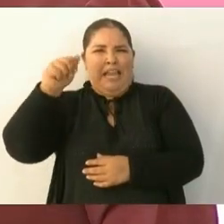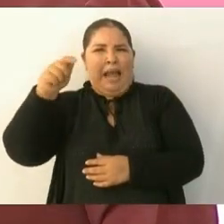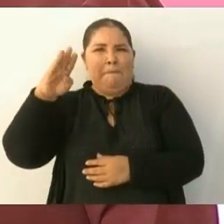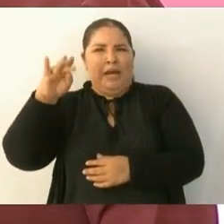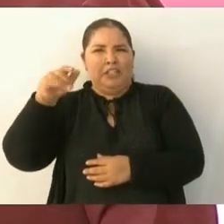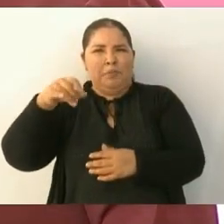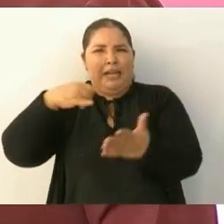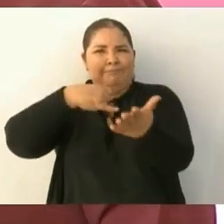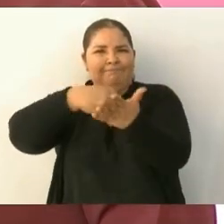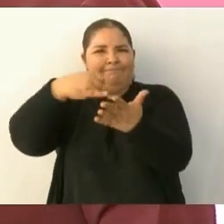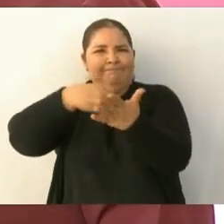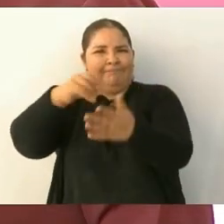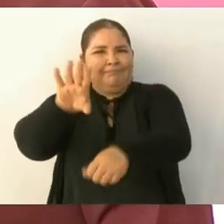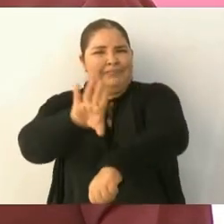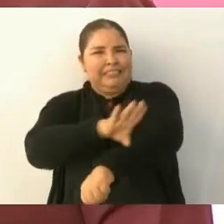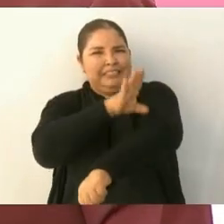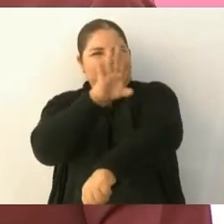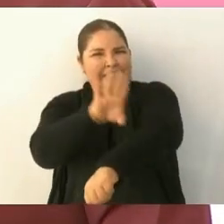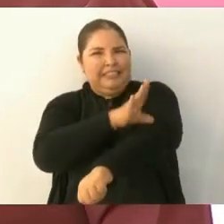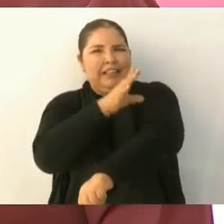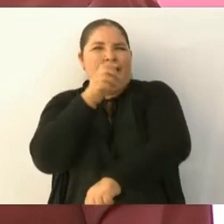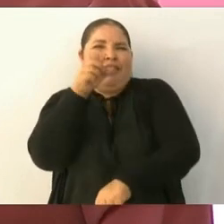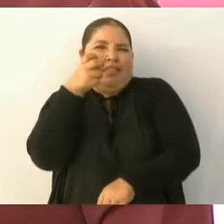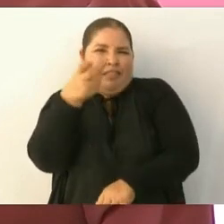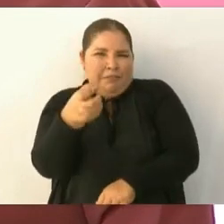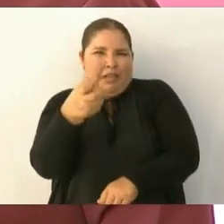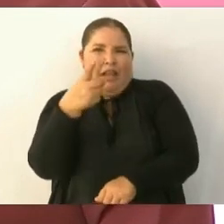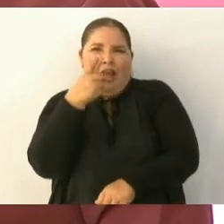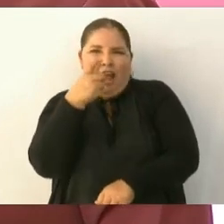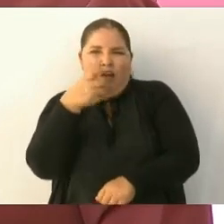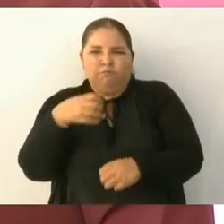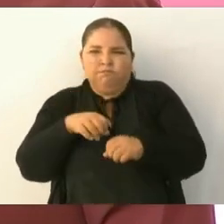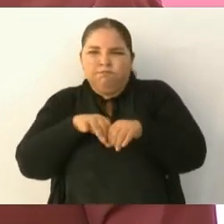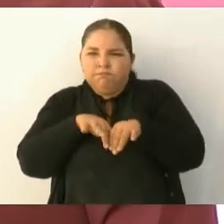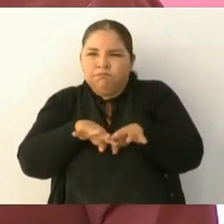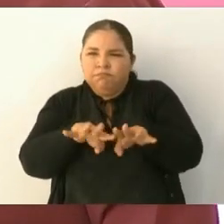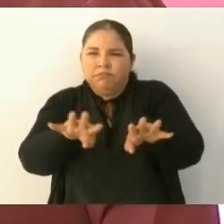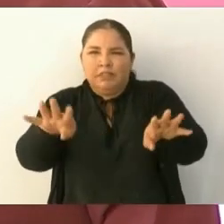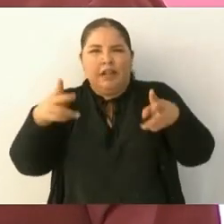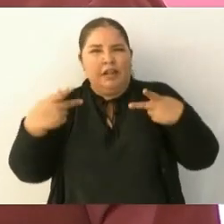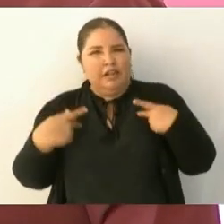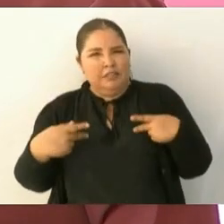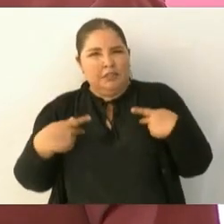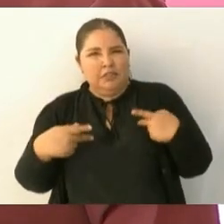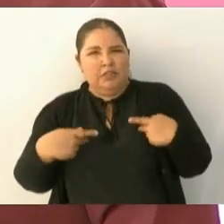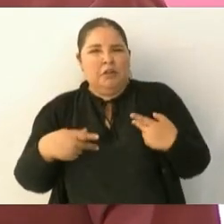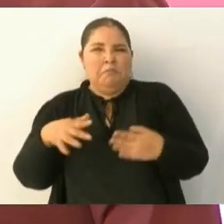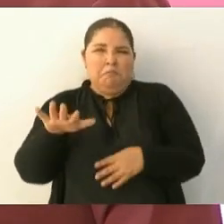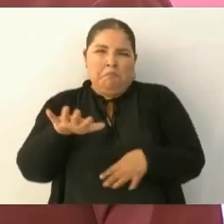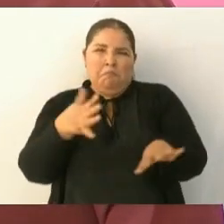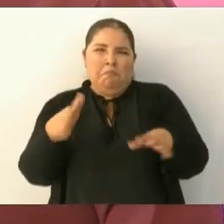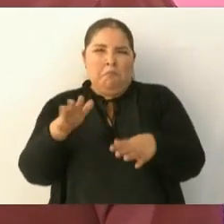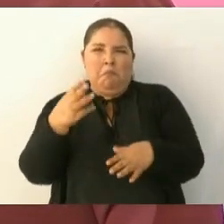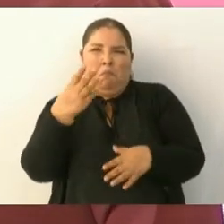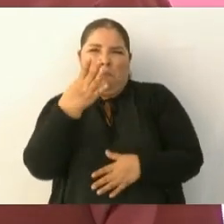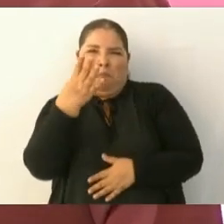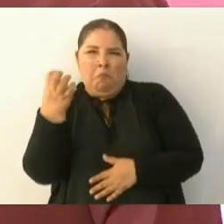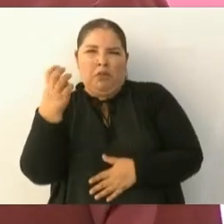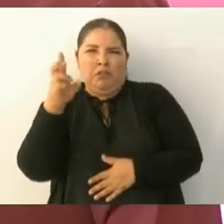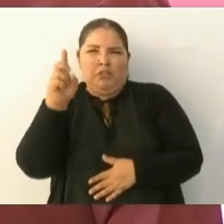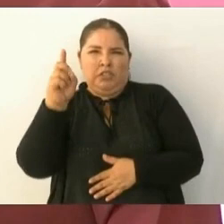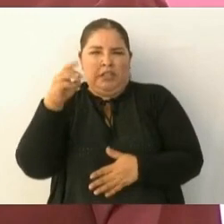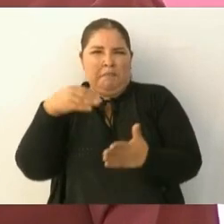limpia. También estará en condiciones de abastecer de agua para consumo humano a aproximadamente